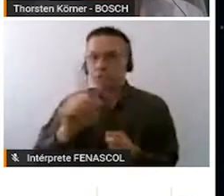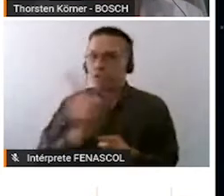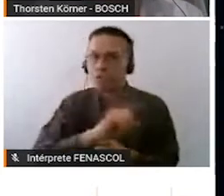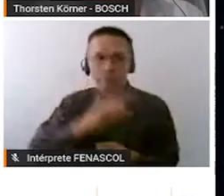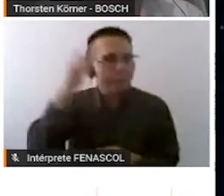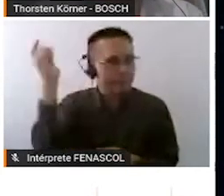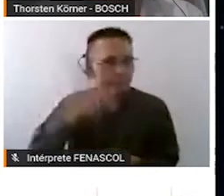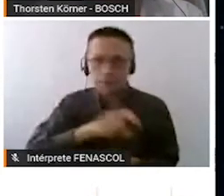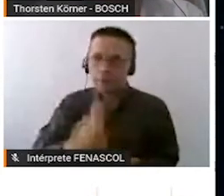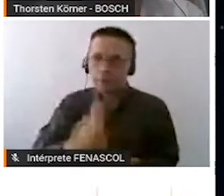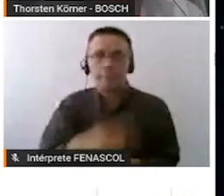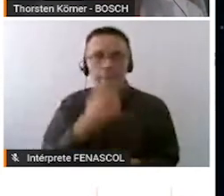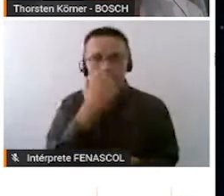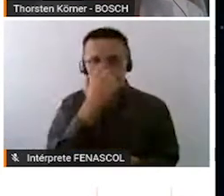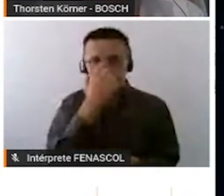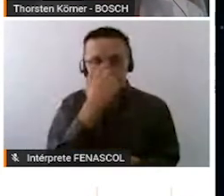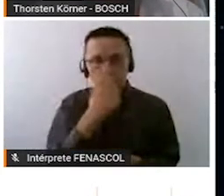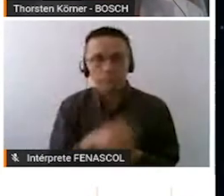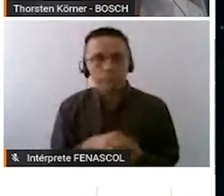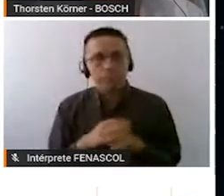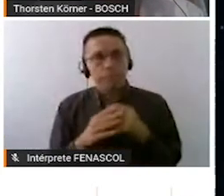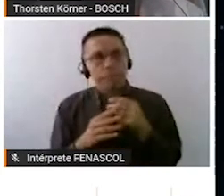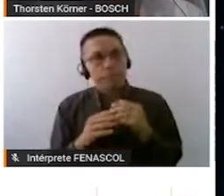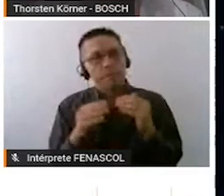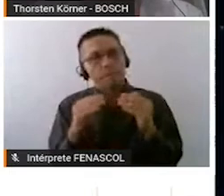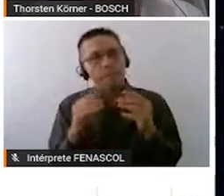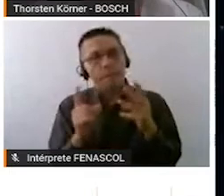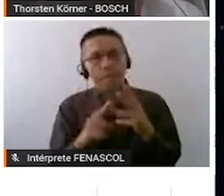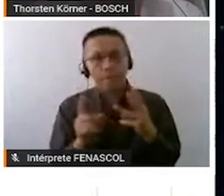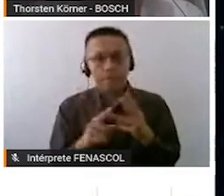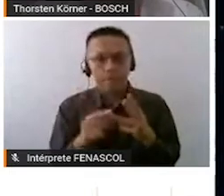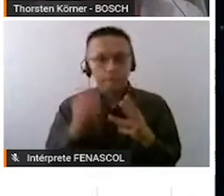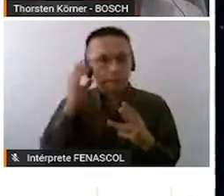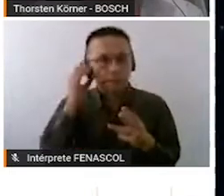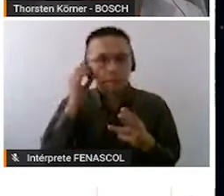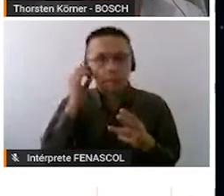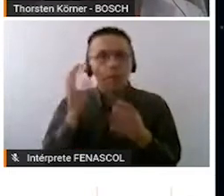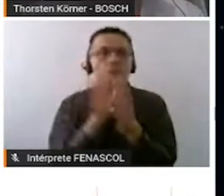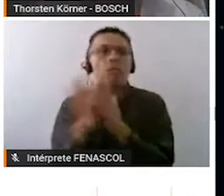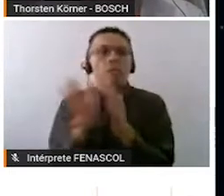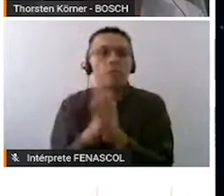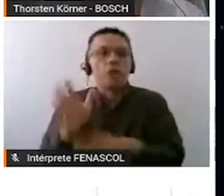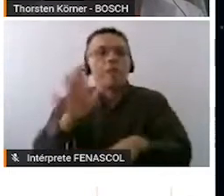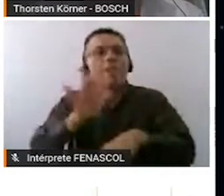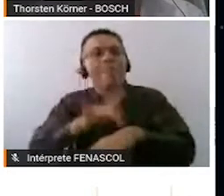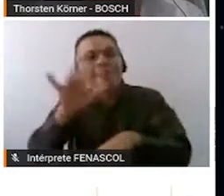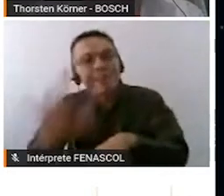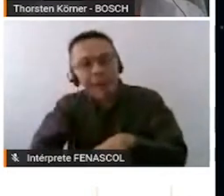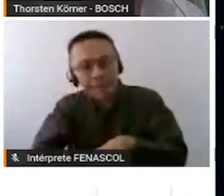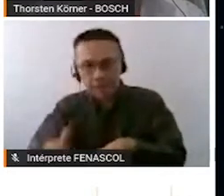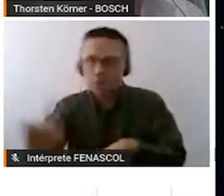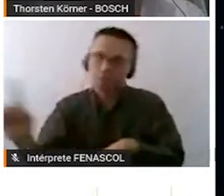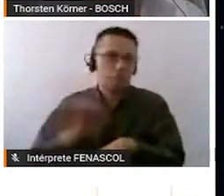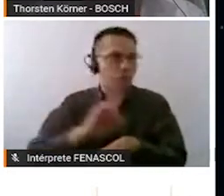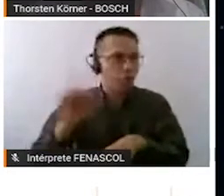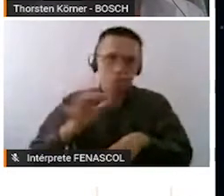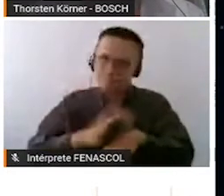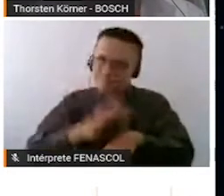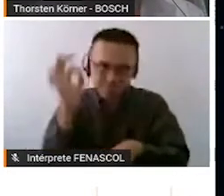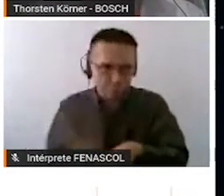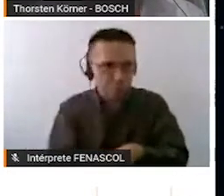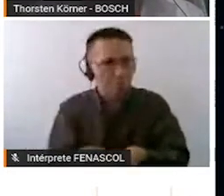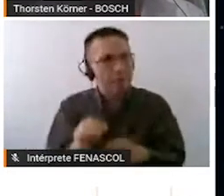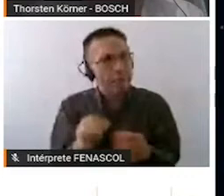de dichos datos. Luego, deben ser datos también en tiempo real, vale decir, que estos